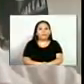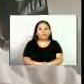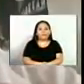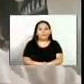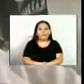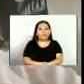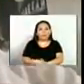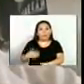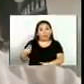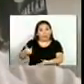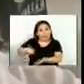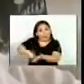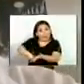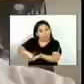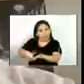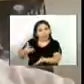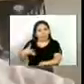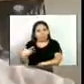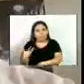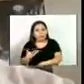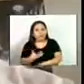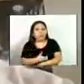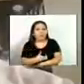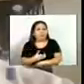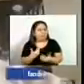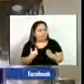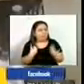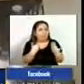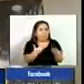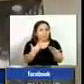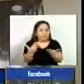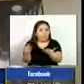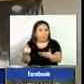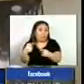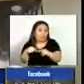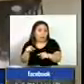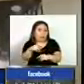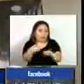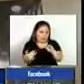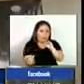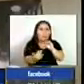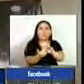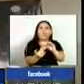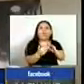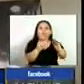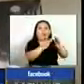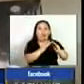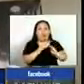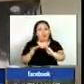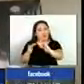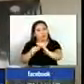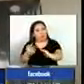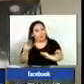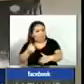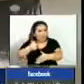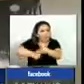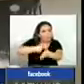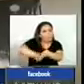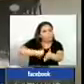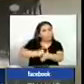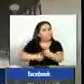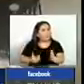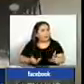Nosotros como municipalidad lo proporcionamos, pero la comunidad tiene que también sumarse al esfuerzo y uno de esos es